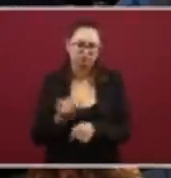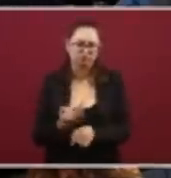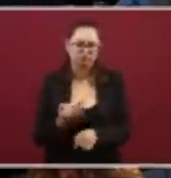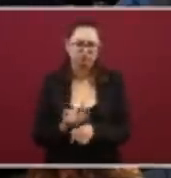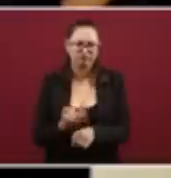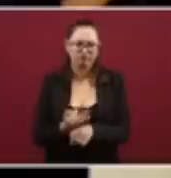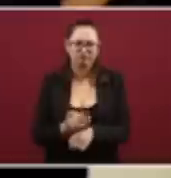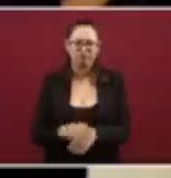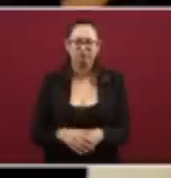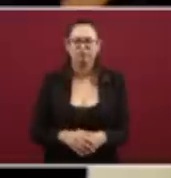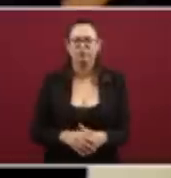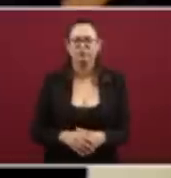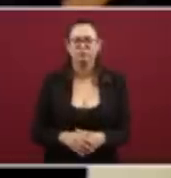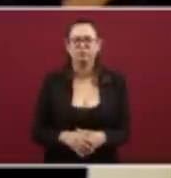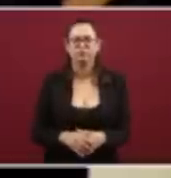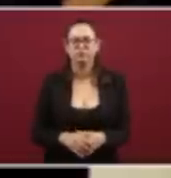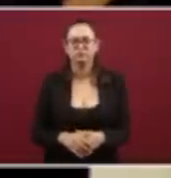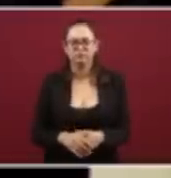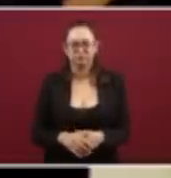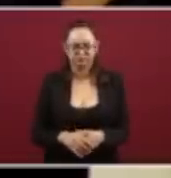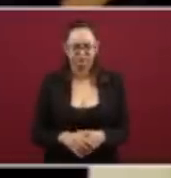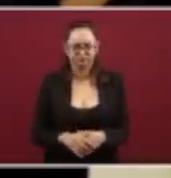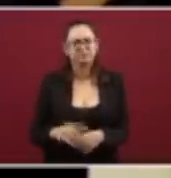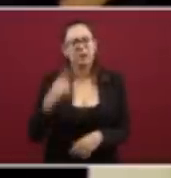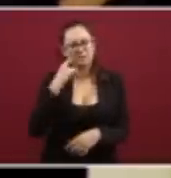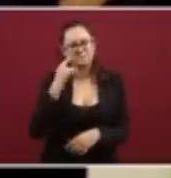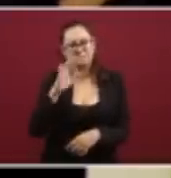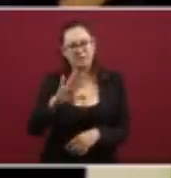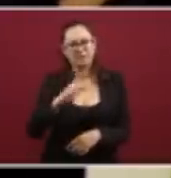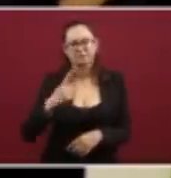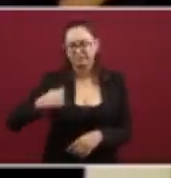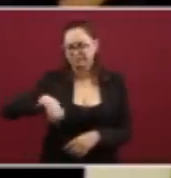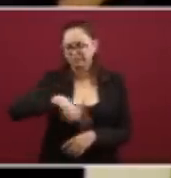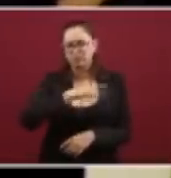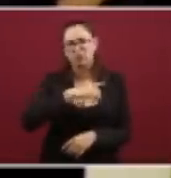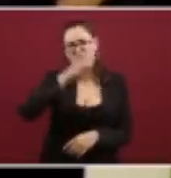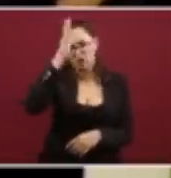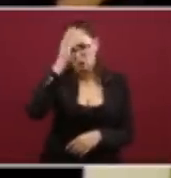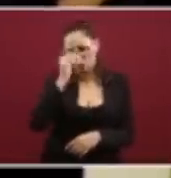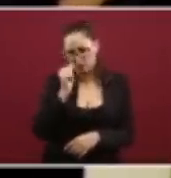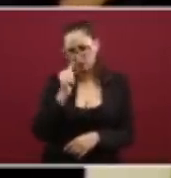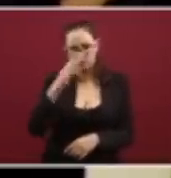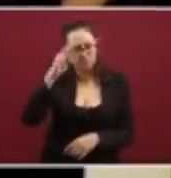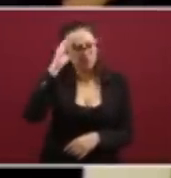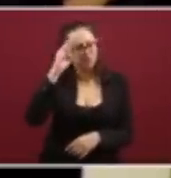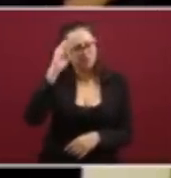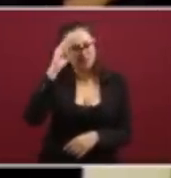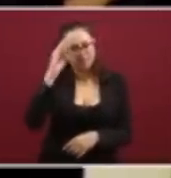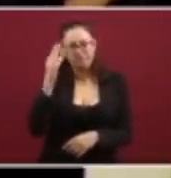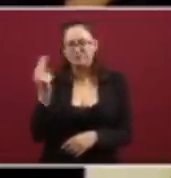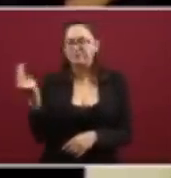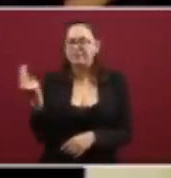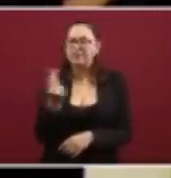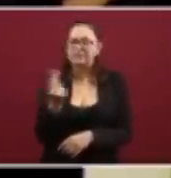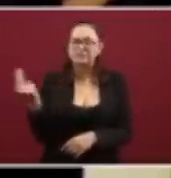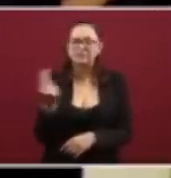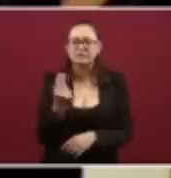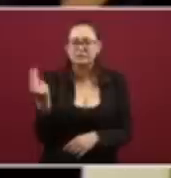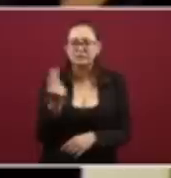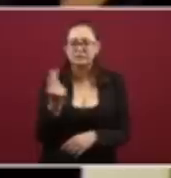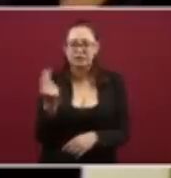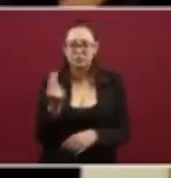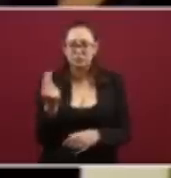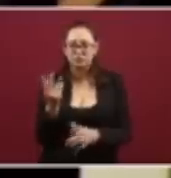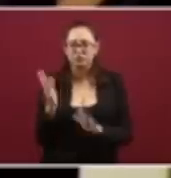se decidió y se acordó esperar lo de las disculpas